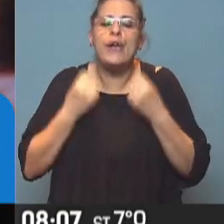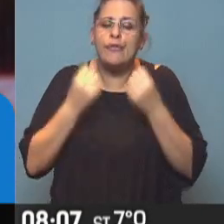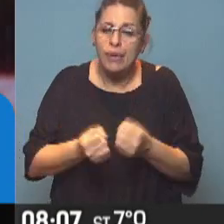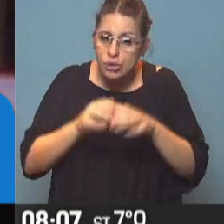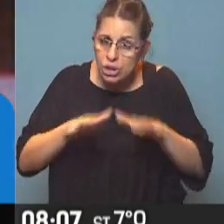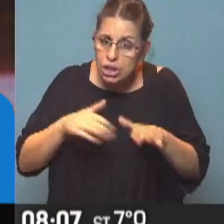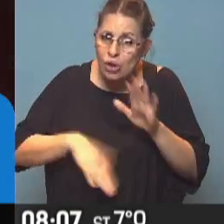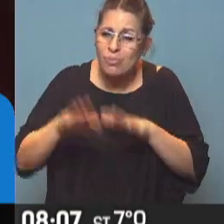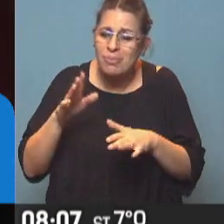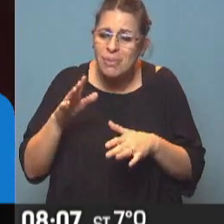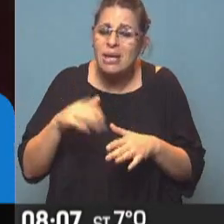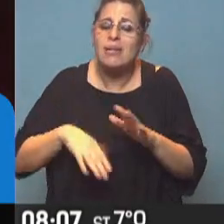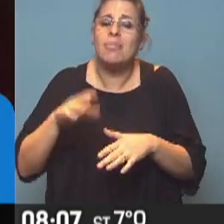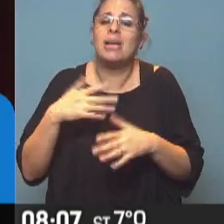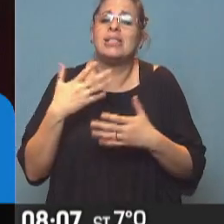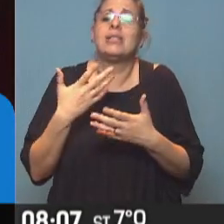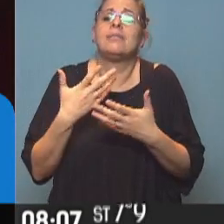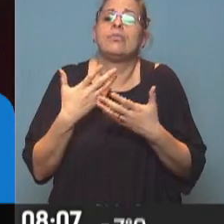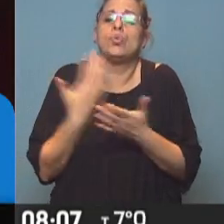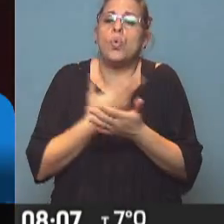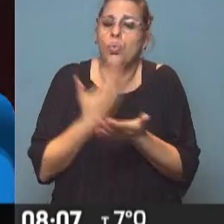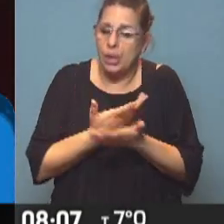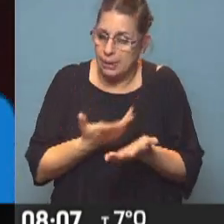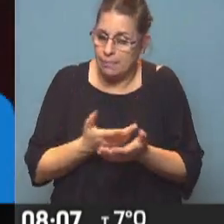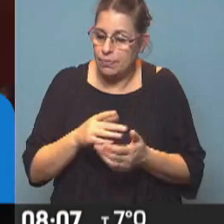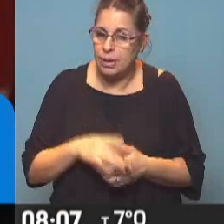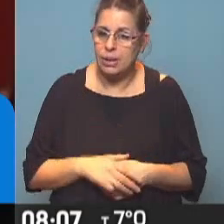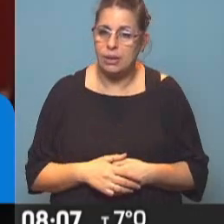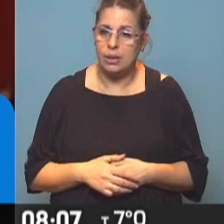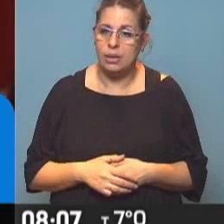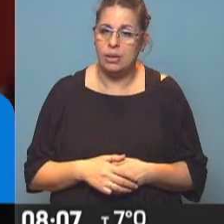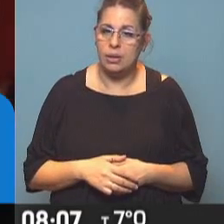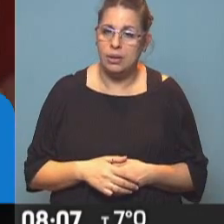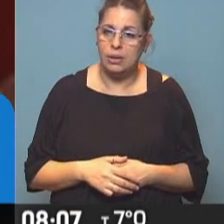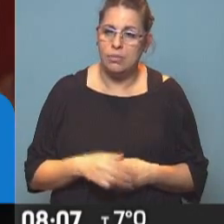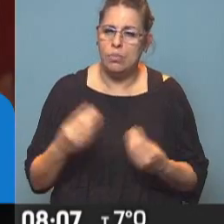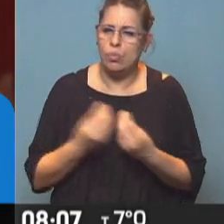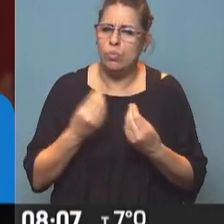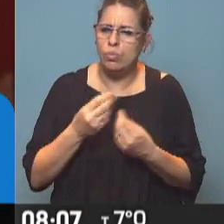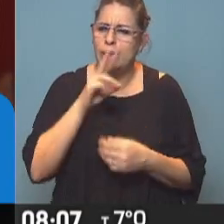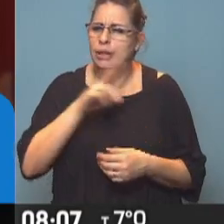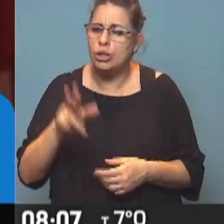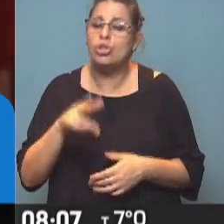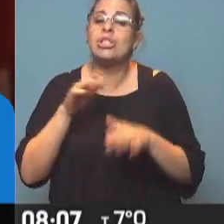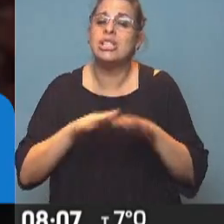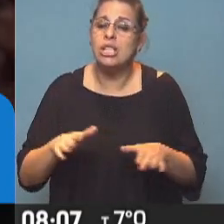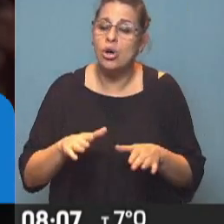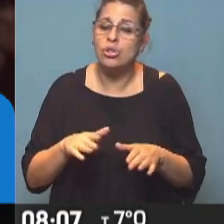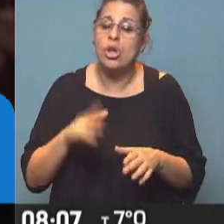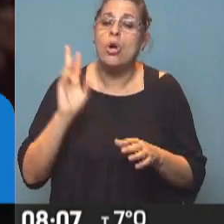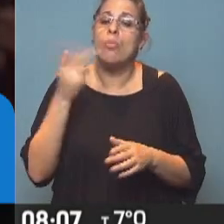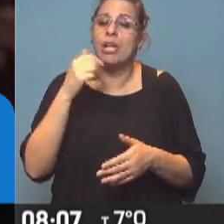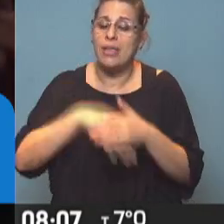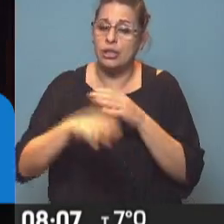son los más desprotegidos entre los vulnerables. Hay 22 niños que murieron en la escuela, parece que 30 siguen por ser